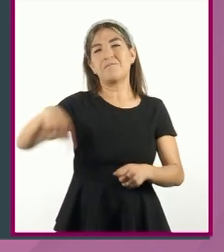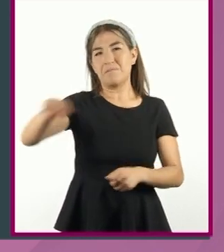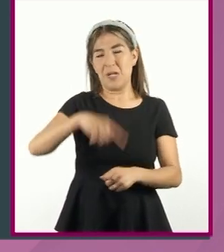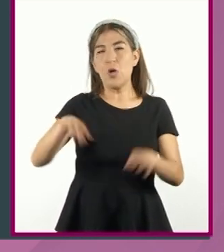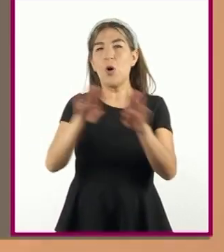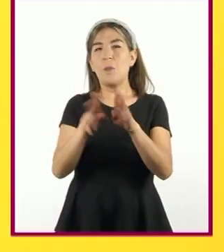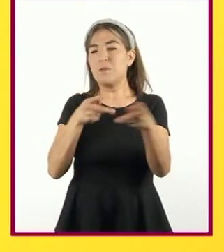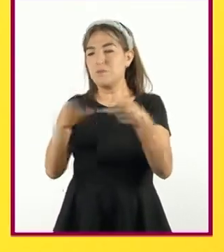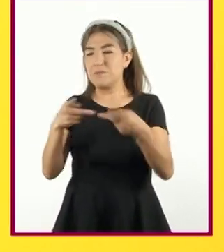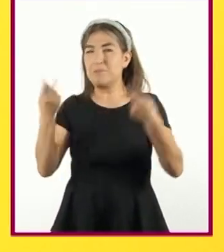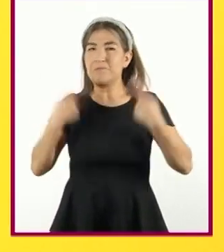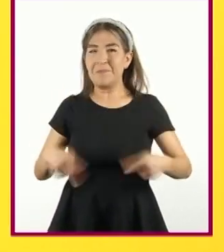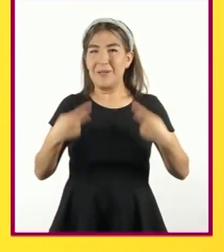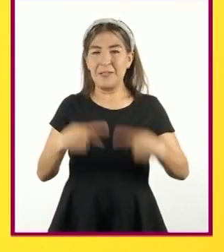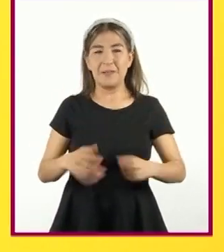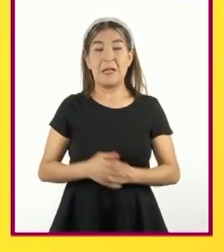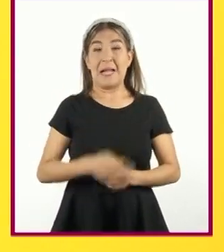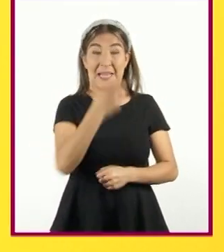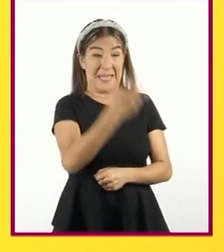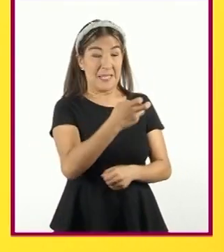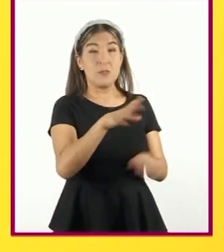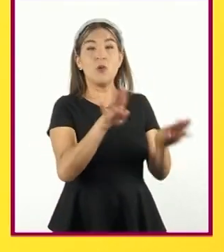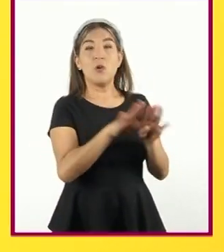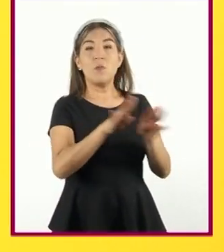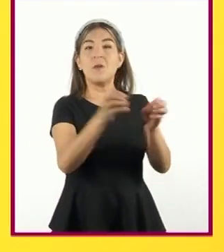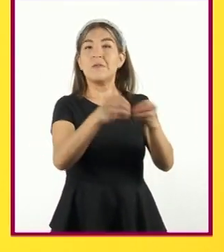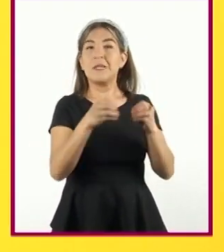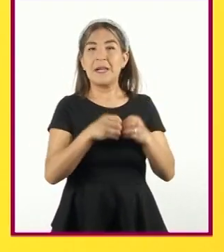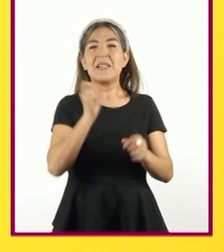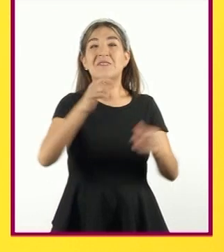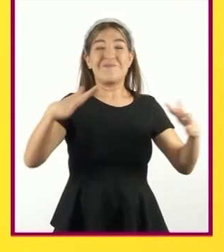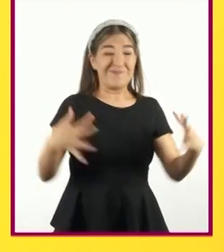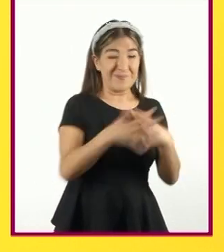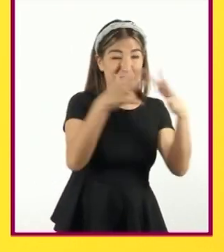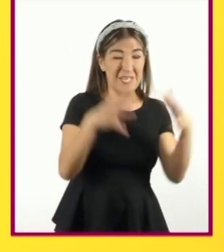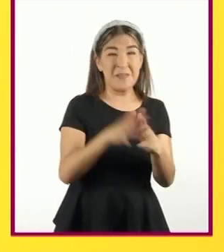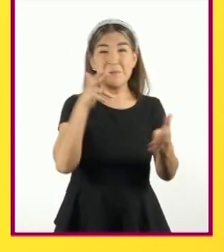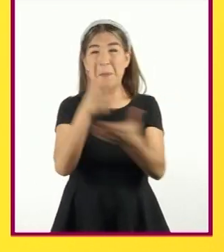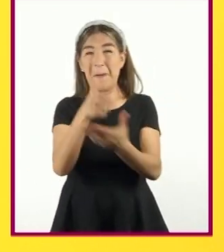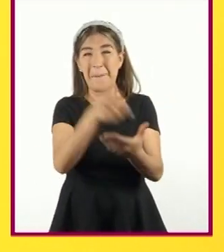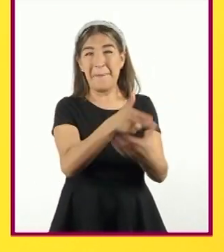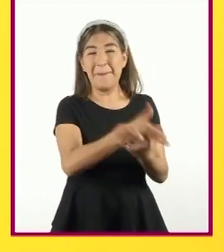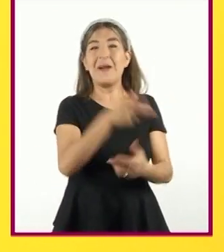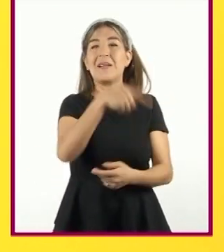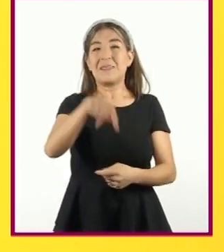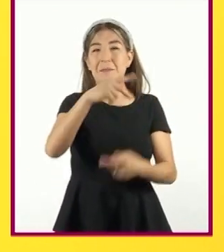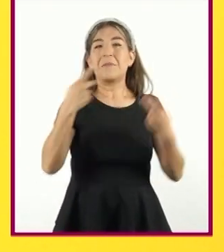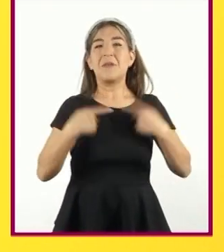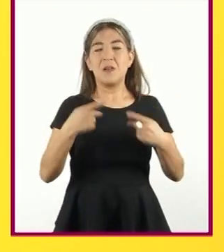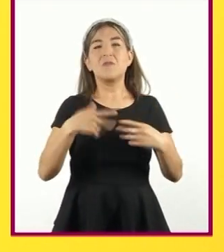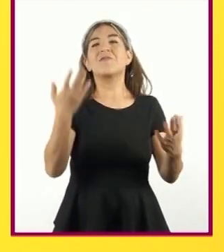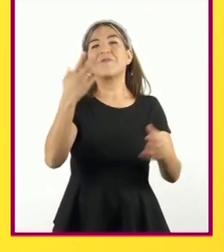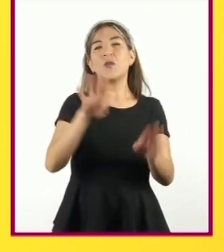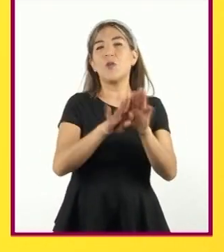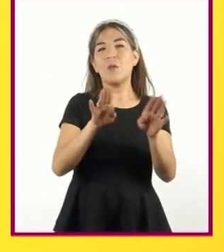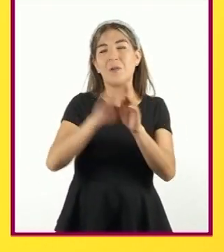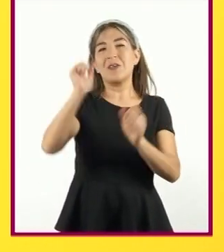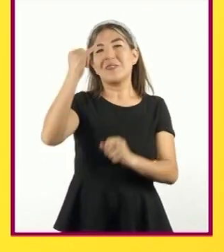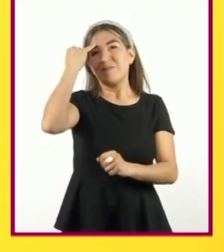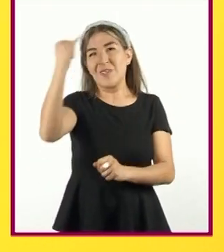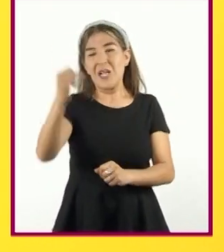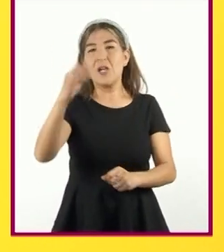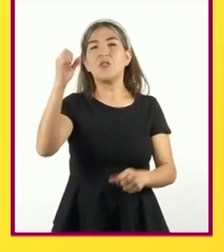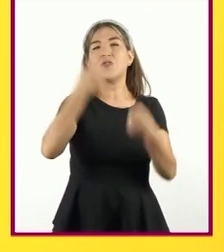socio-organizativo. Riesgos como estos y las guerras están dados por las diferencias socioculturales, como la